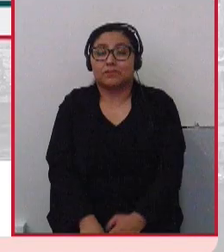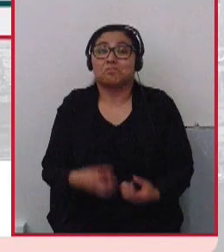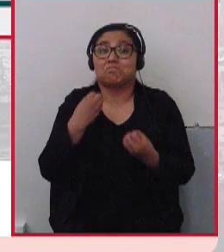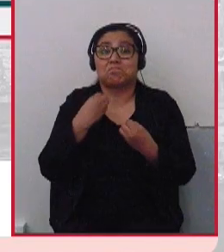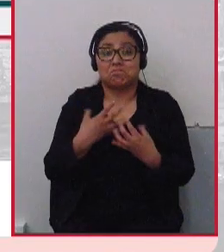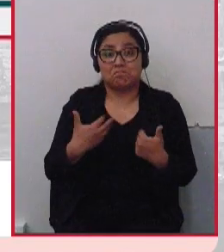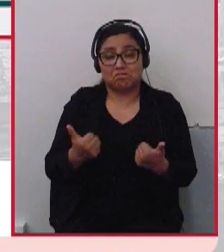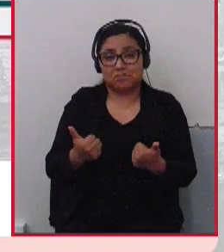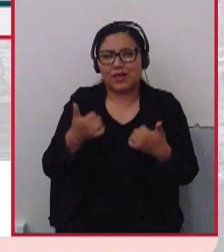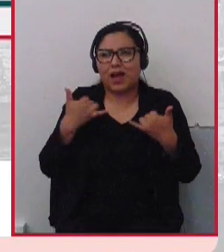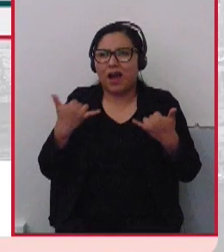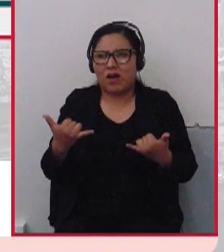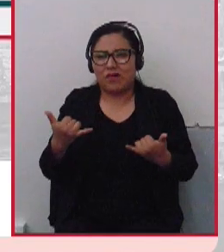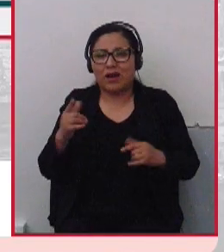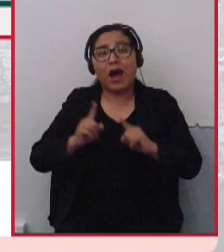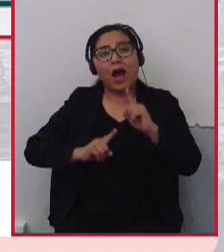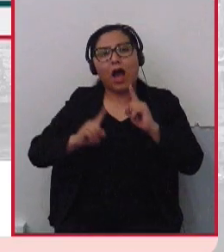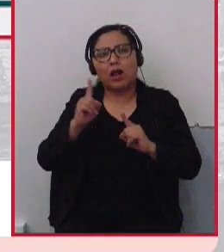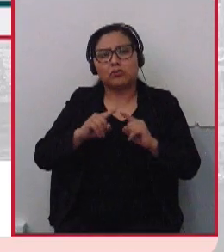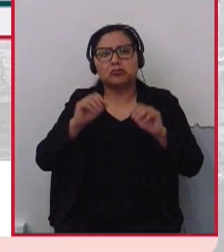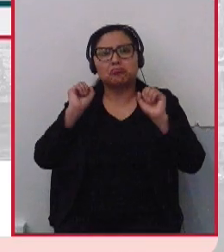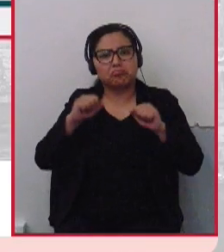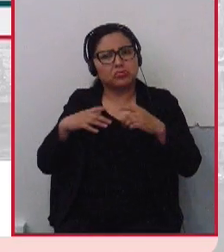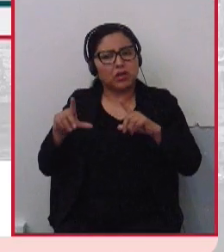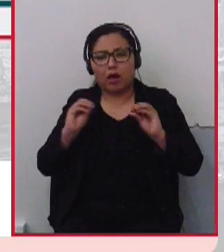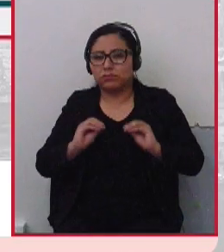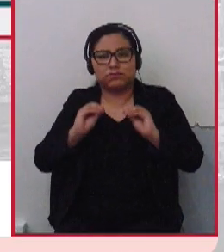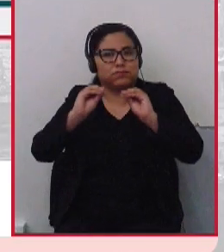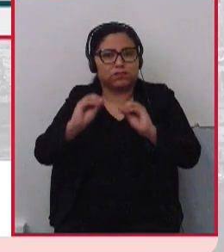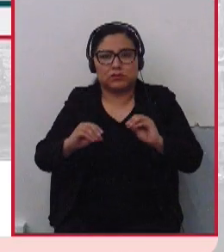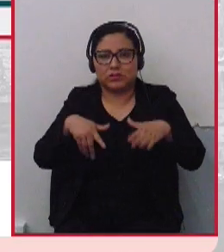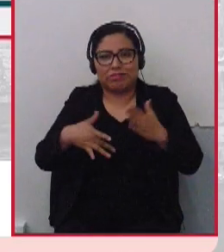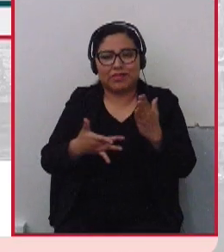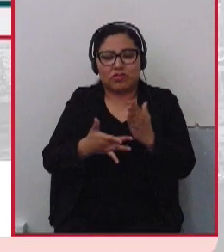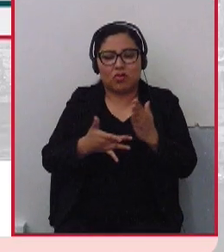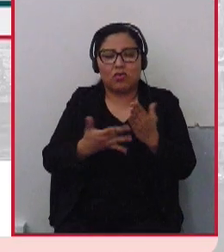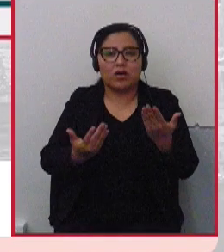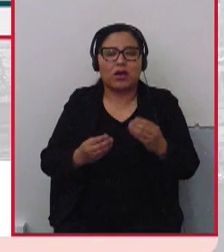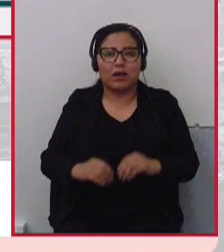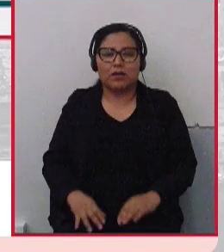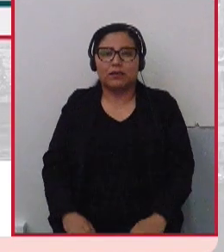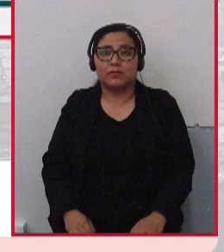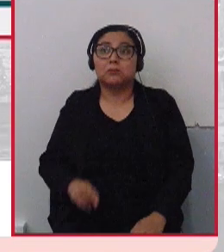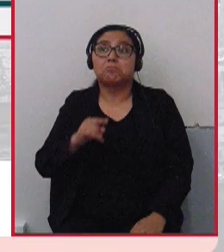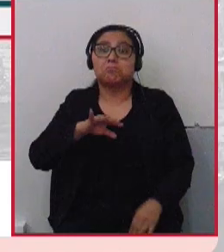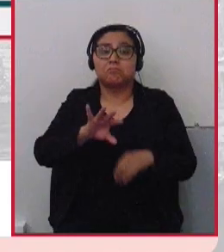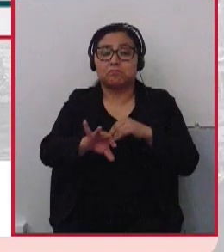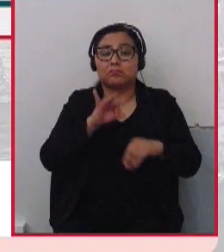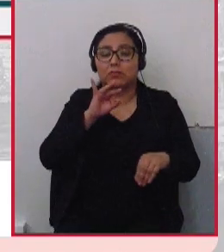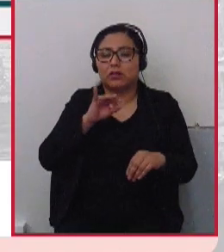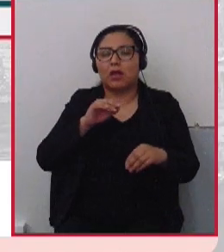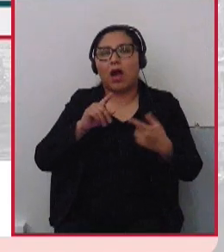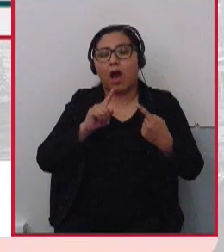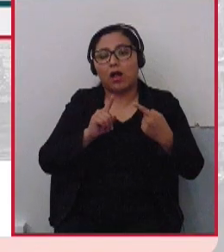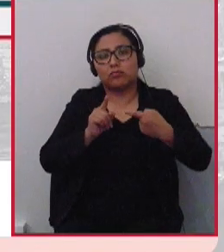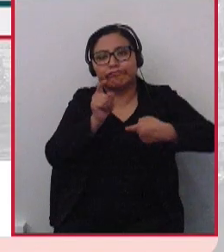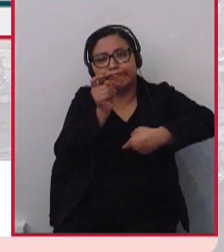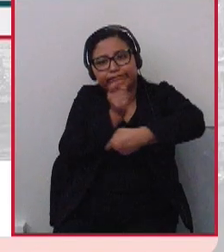Bien, ¿qué casos de aplicación tiene la tecnología? Se han identificado